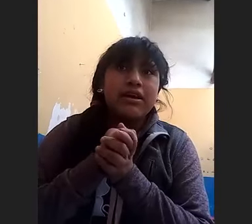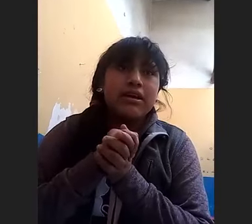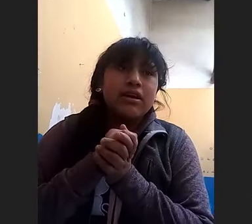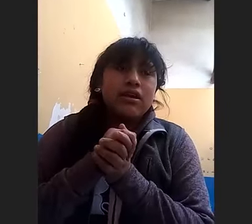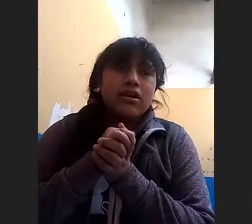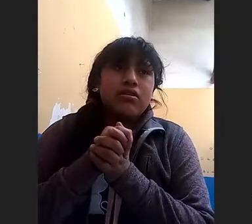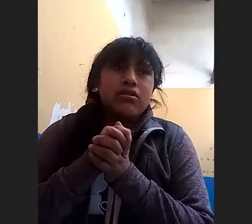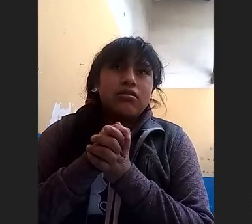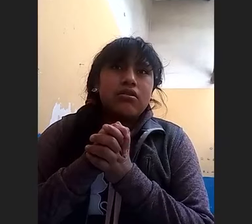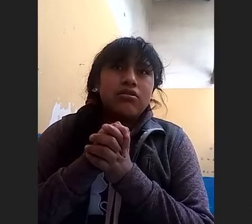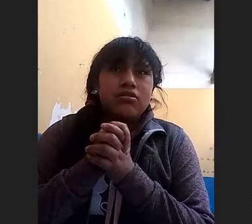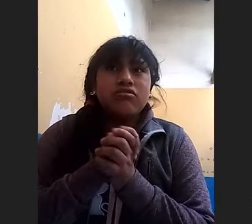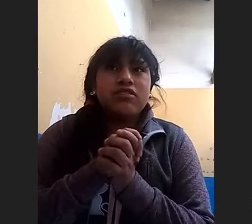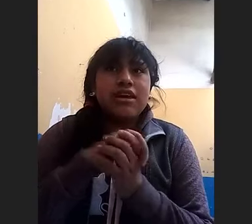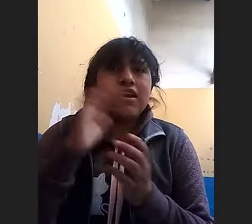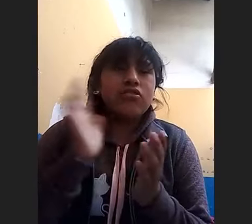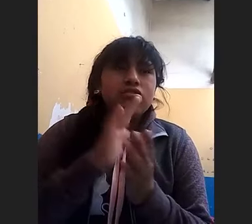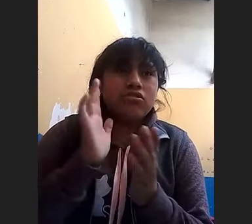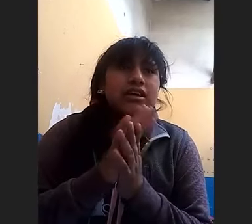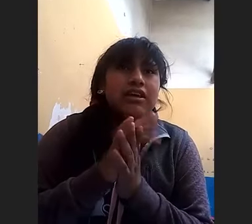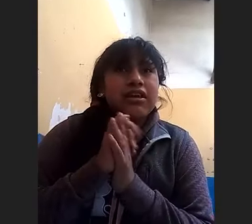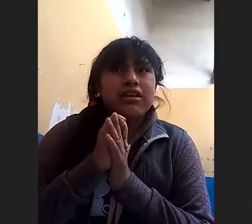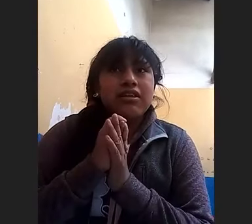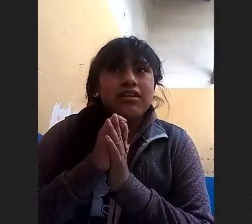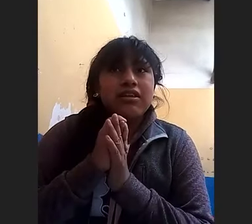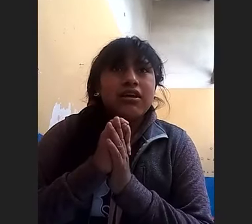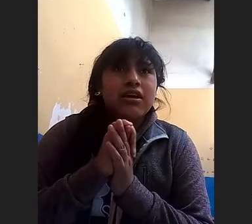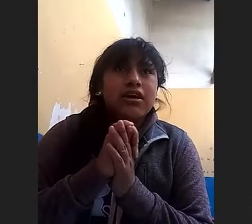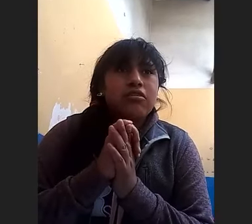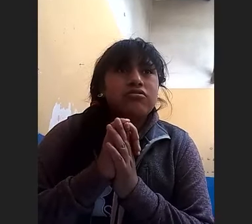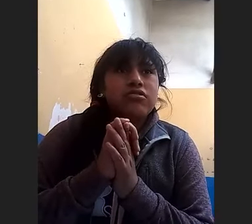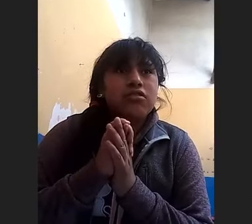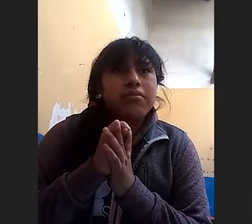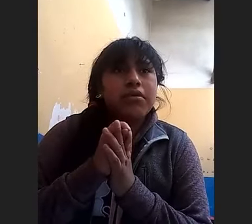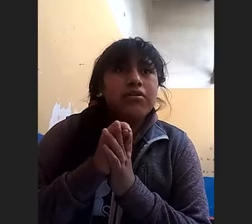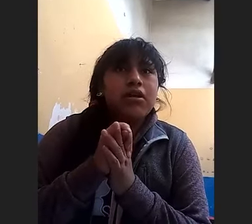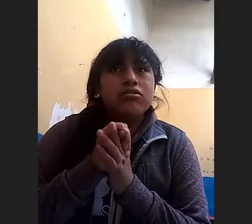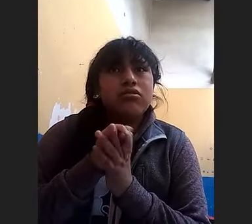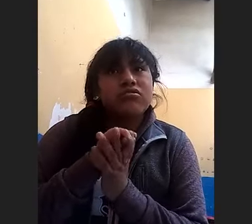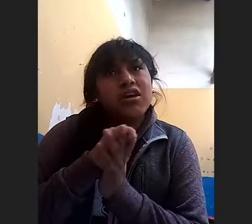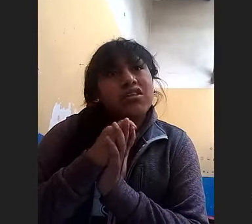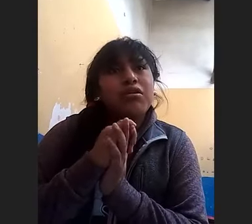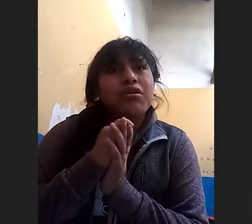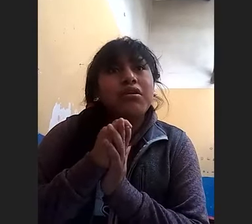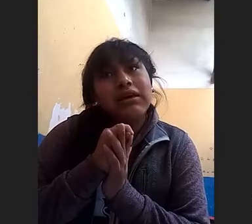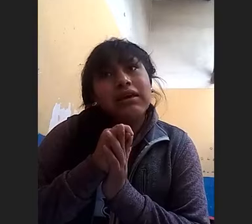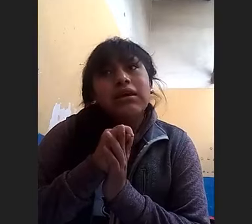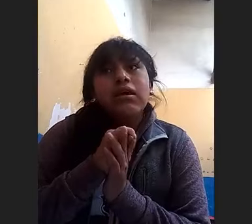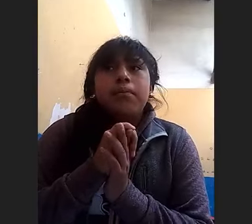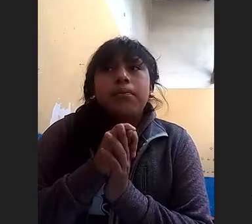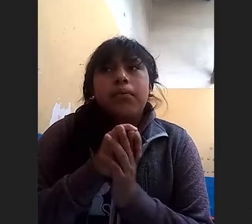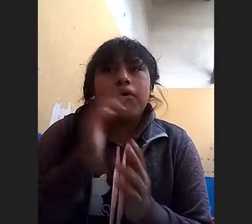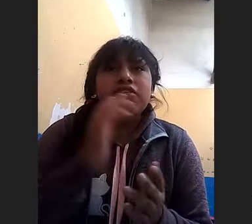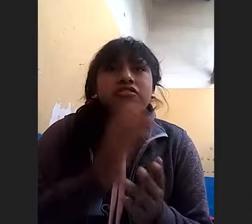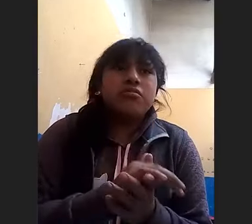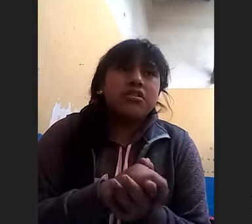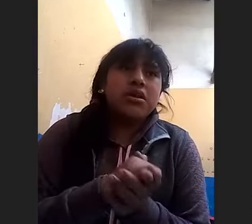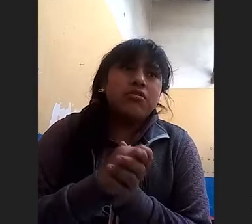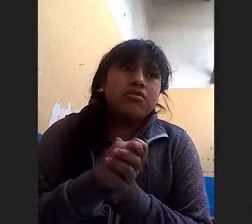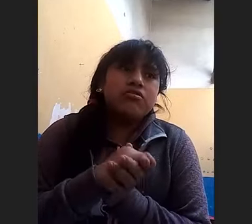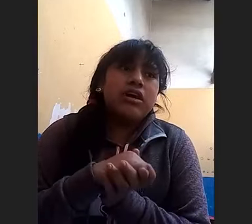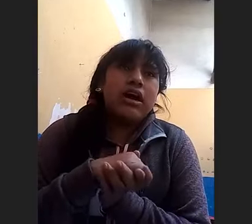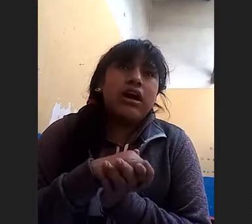parte con otros hay otros hay que entienden y nos ayudan pero hay otros que no y por esos motivos